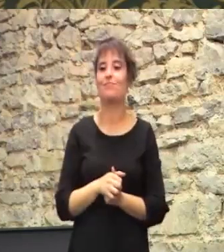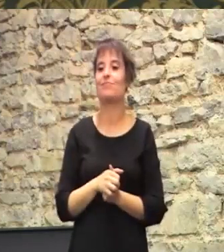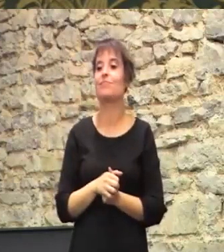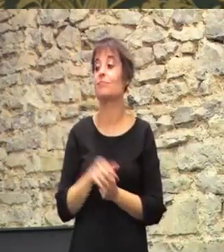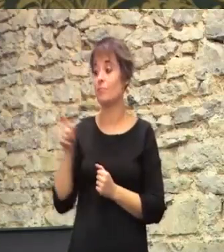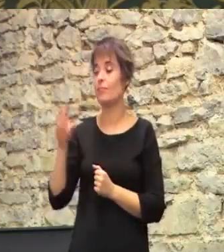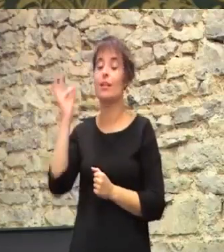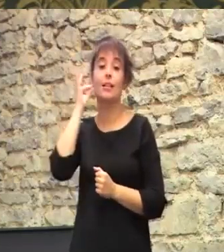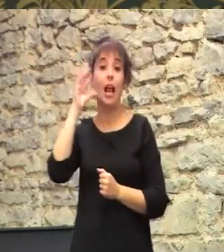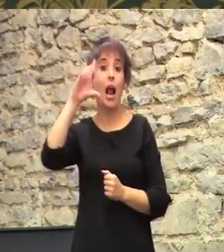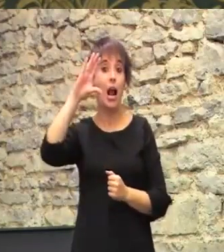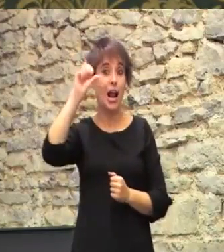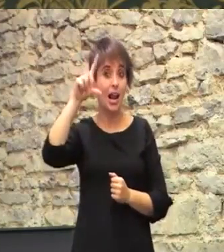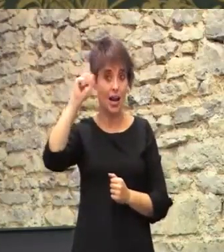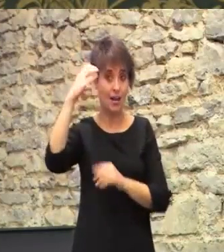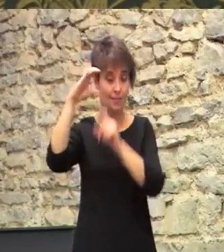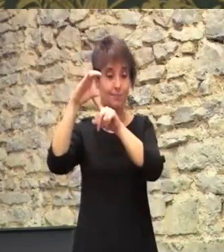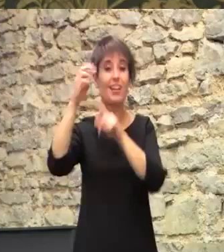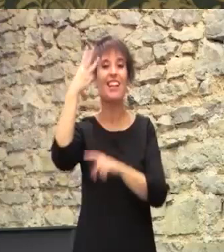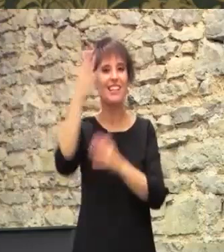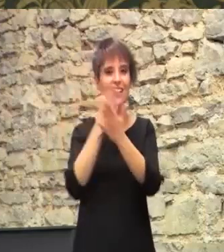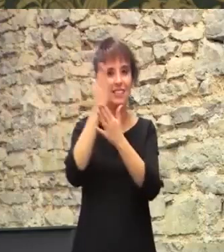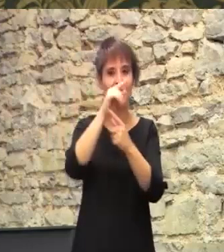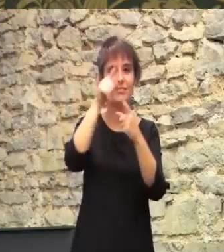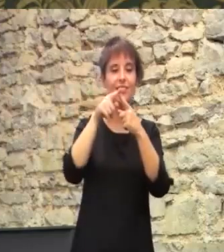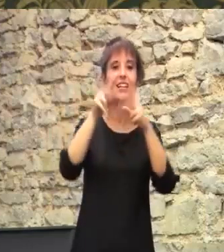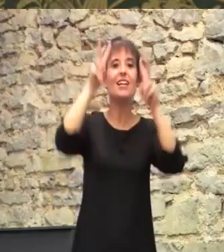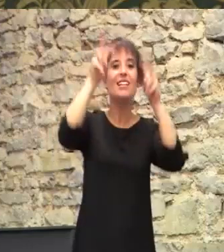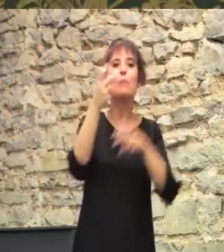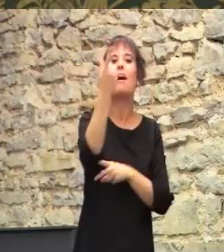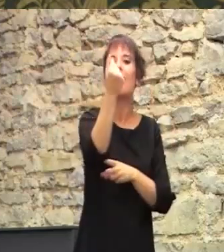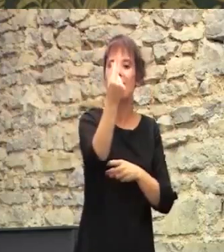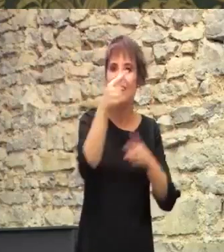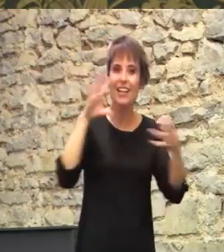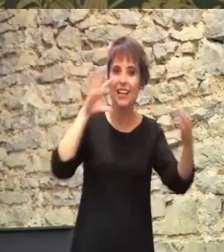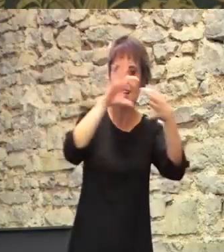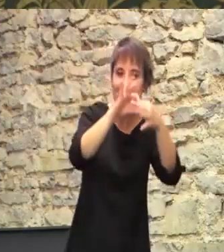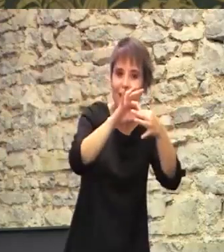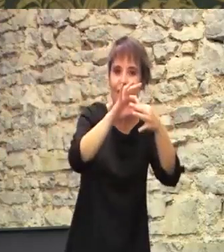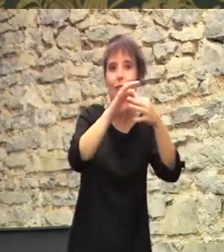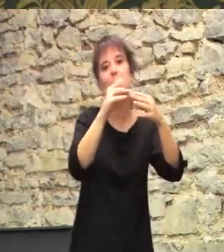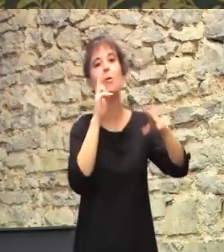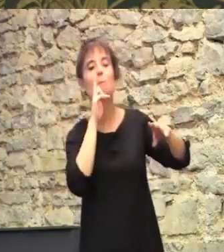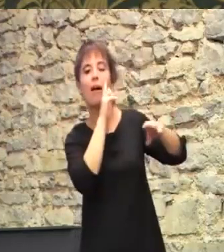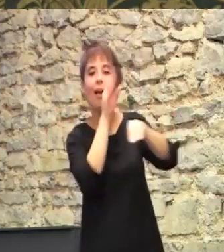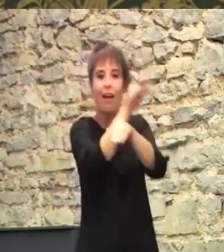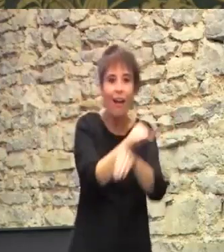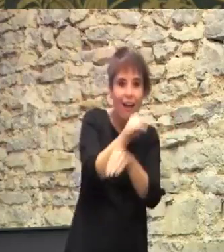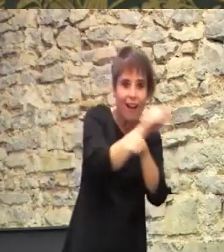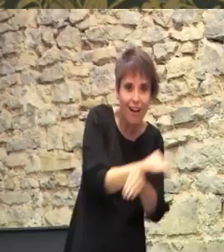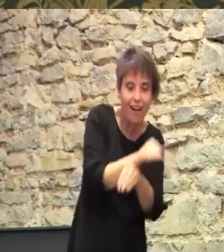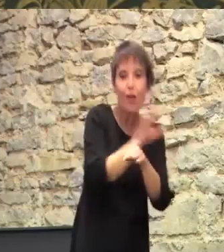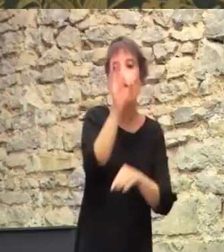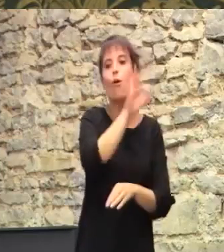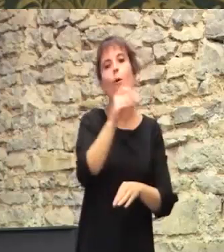abordar tres aspectos los conflictos subjetivos en las prácticas con el dinero asociados al ideal maternal ya lo